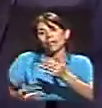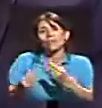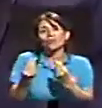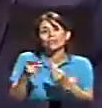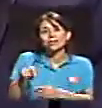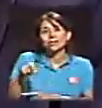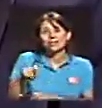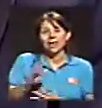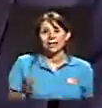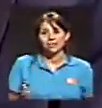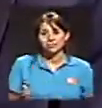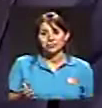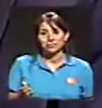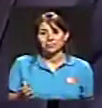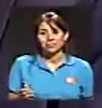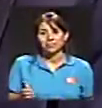dato